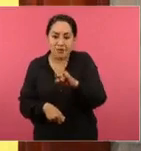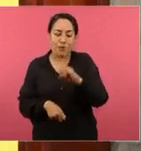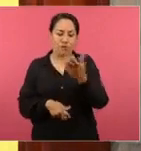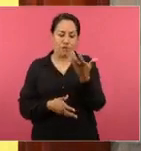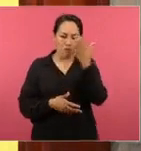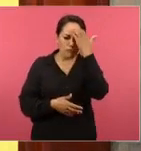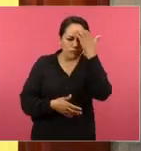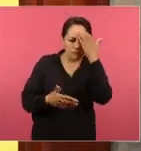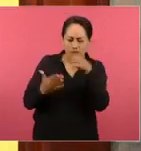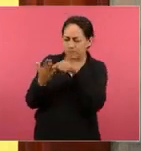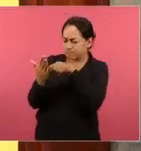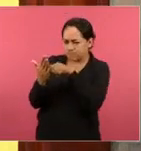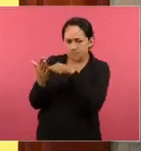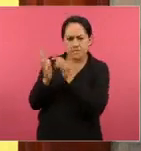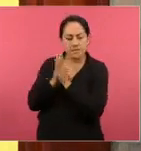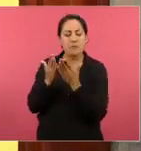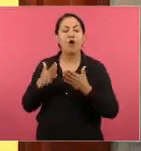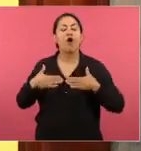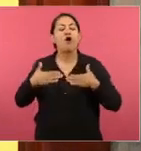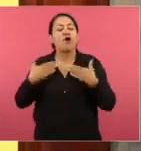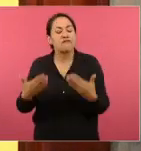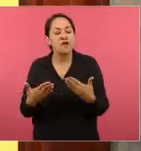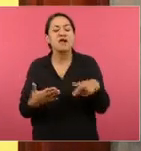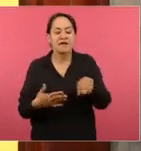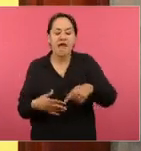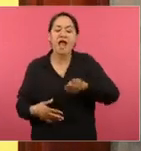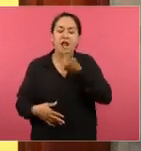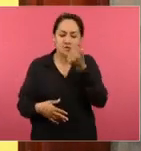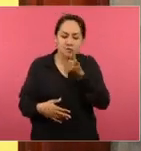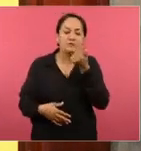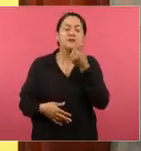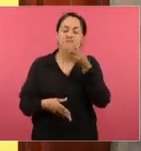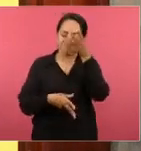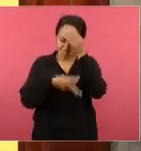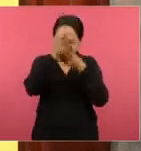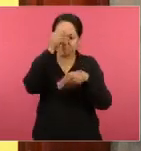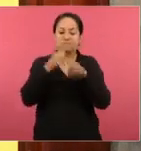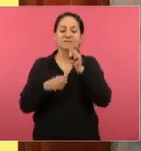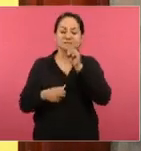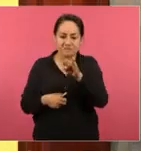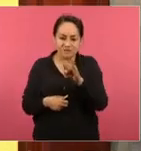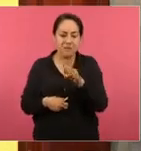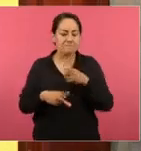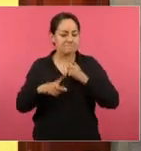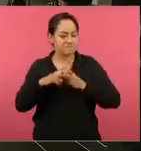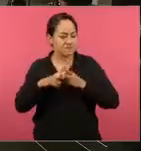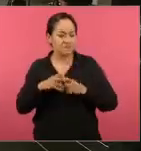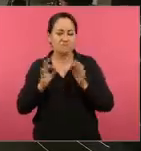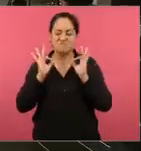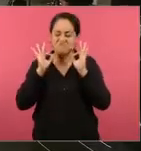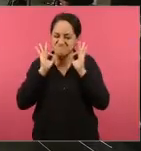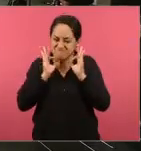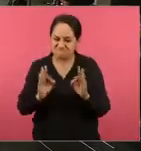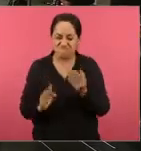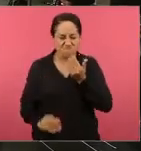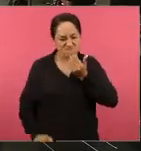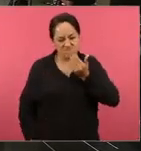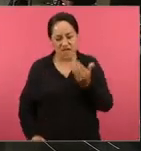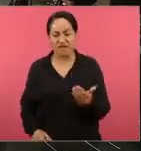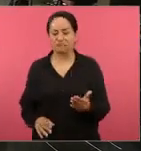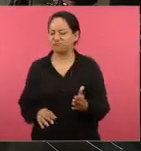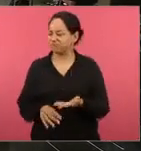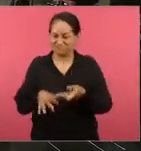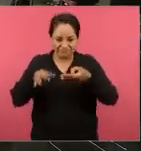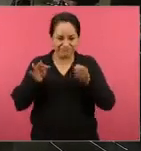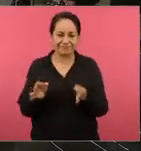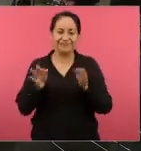con la confianza de que sus niños van a aprender y van a aprender matemáticas de forma significativa. Muchas gracias.